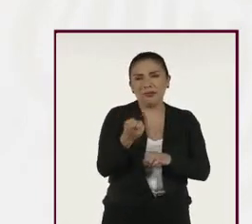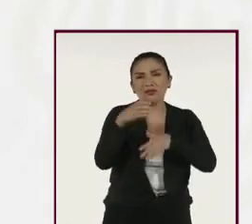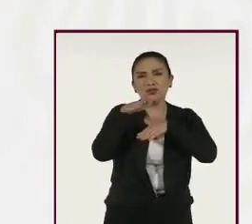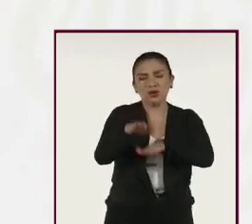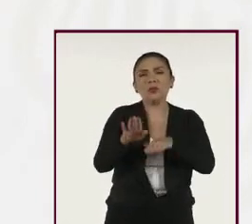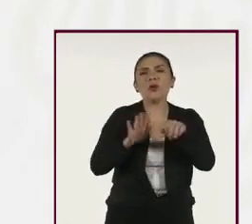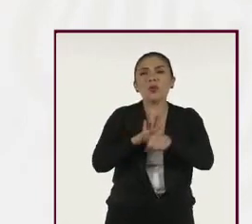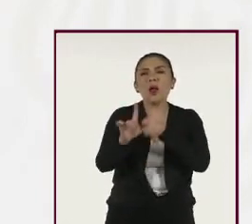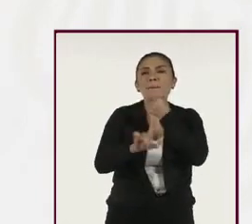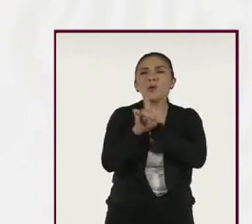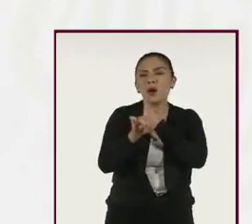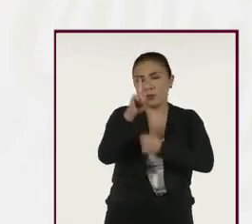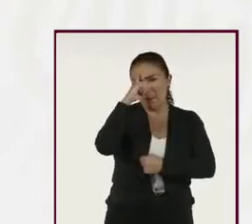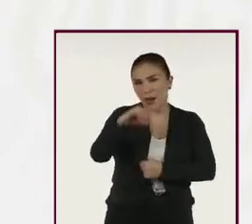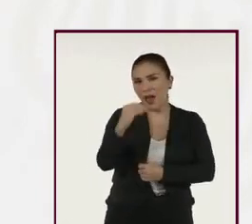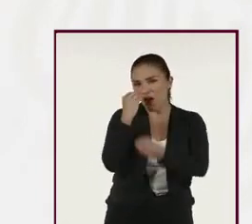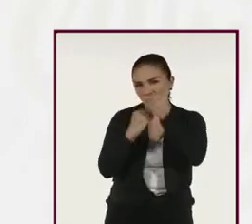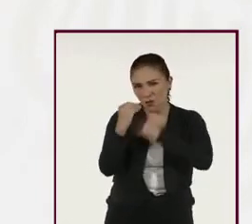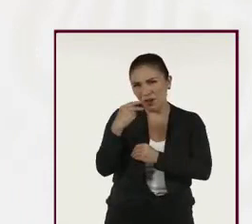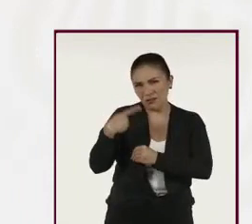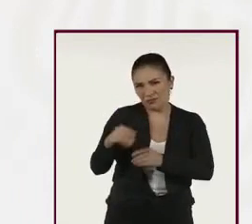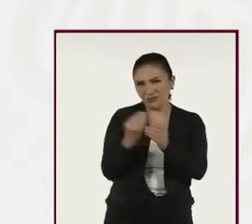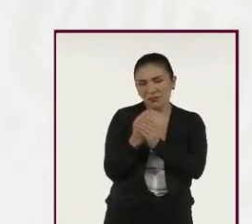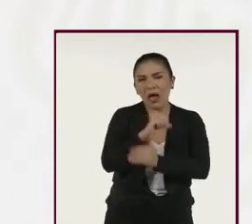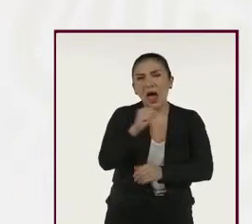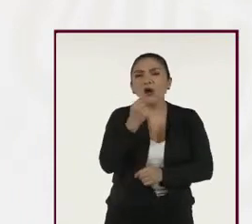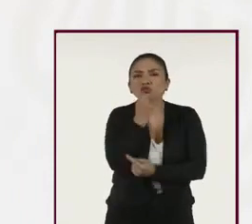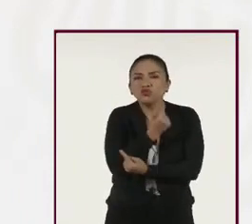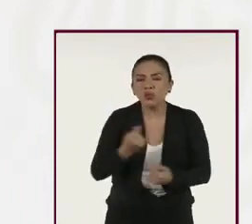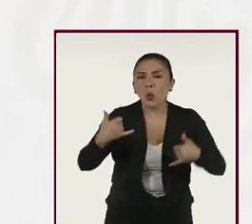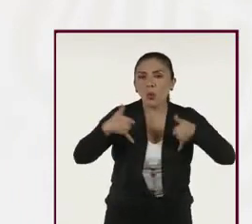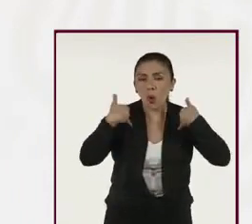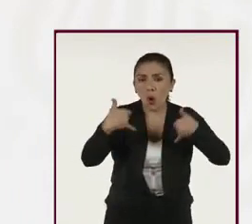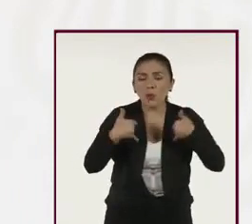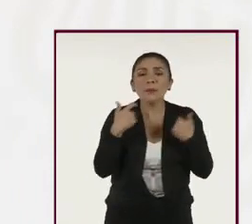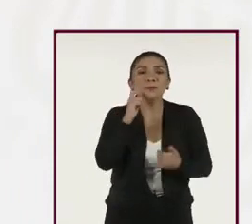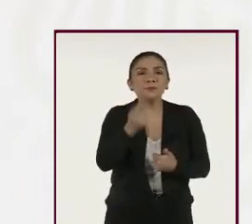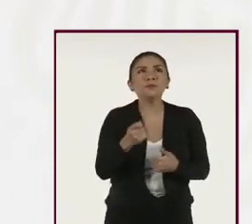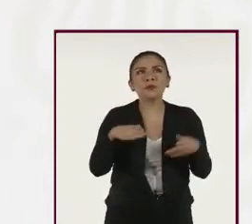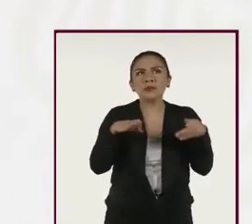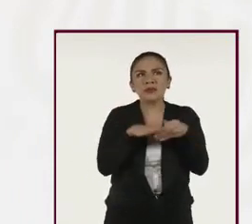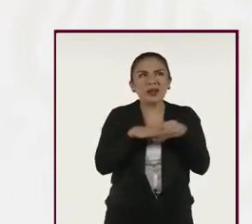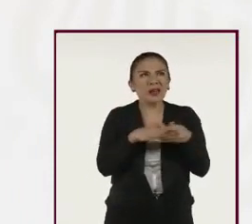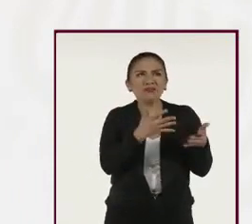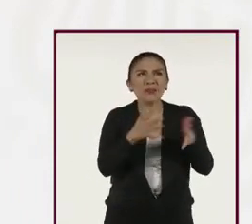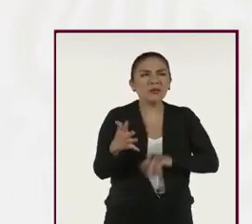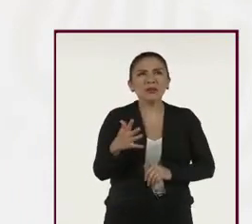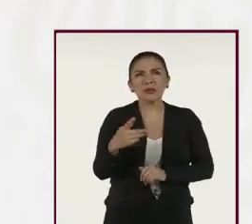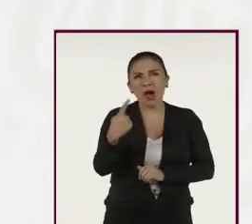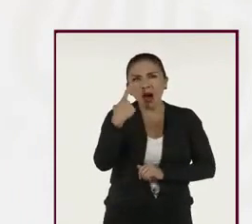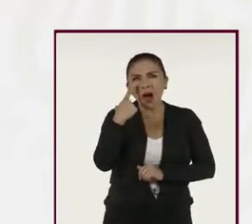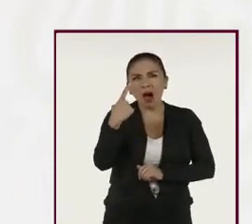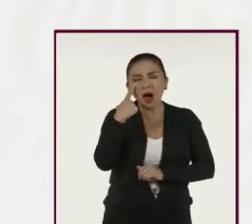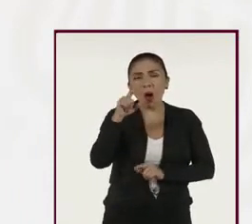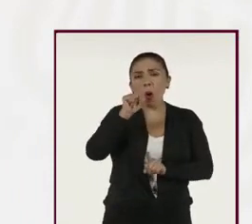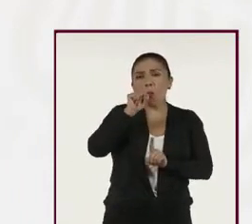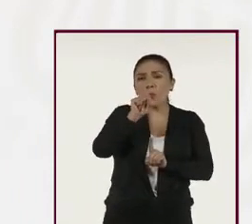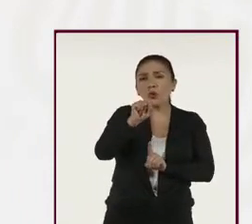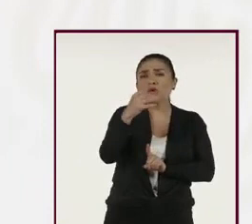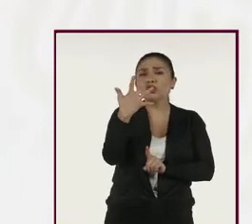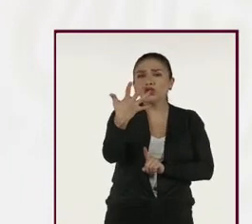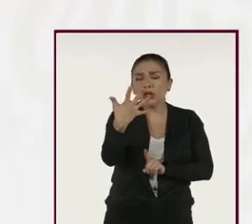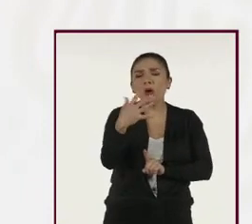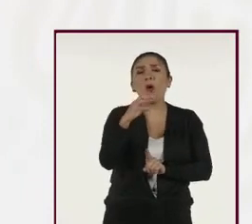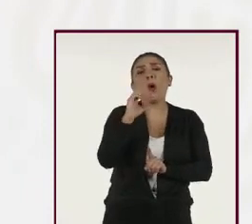a trastornos de la conducta alimentaria en niños y adolescentes, se habla de que hay una tasa de prevalencia de 0.5